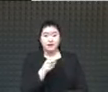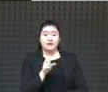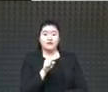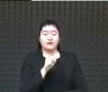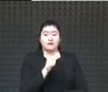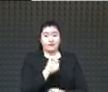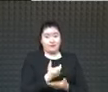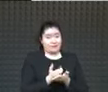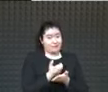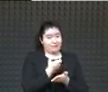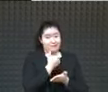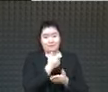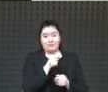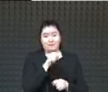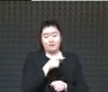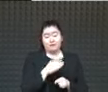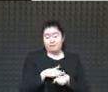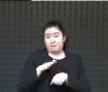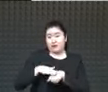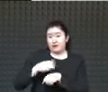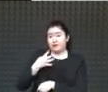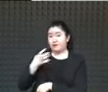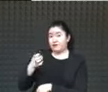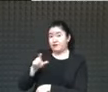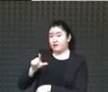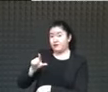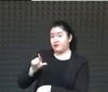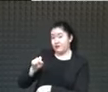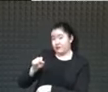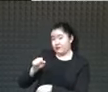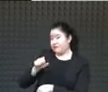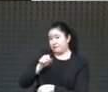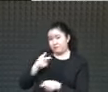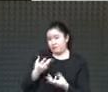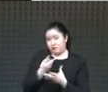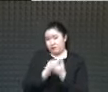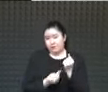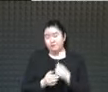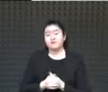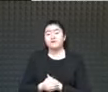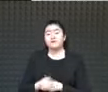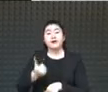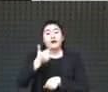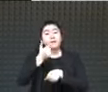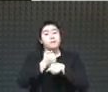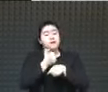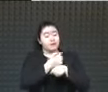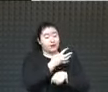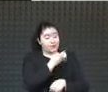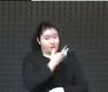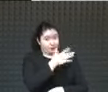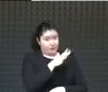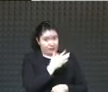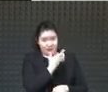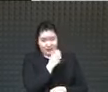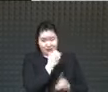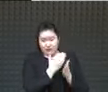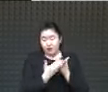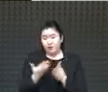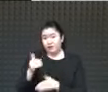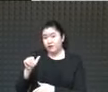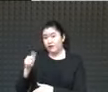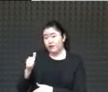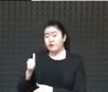más 460 del segundo depósito. En primaria, 410 pesos más 510 del segundo.